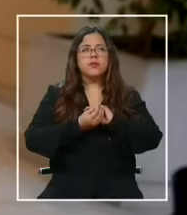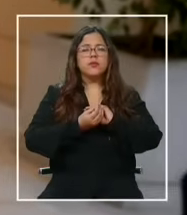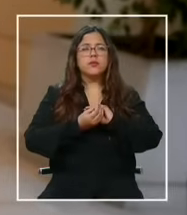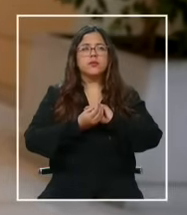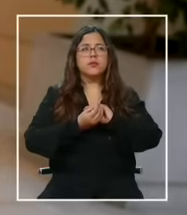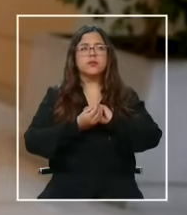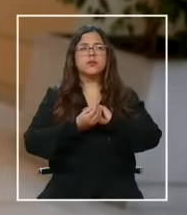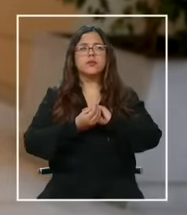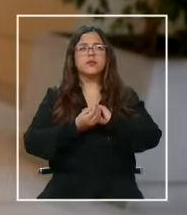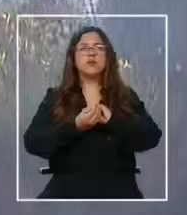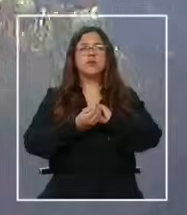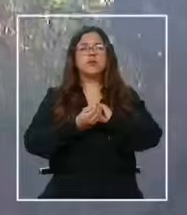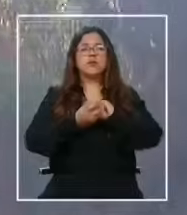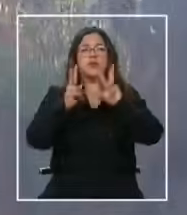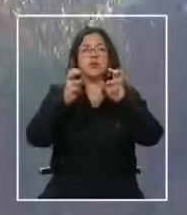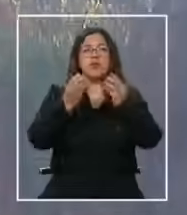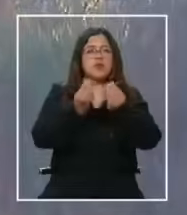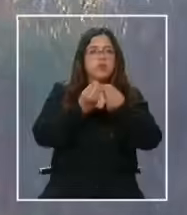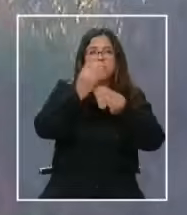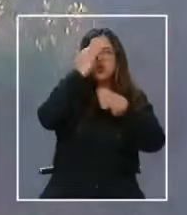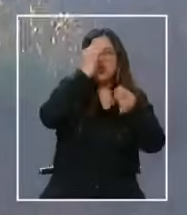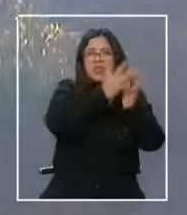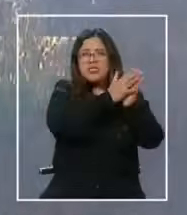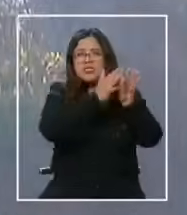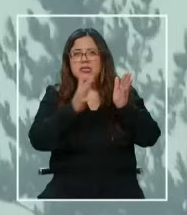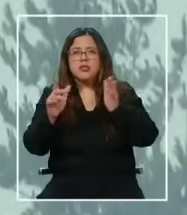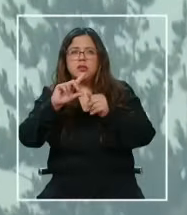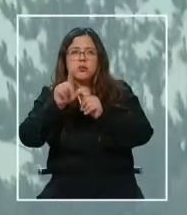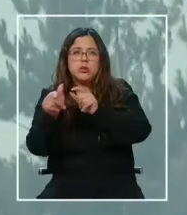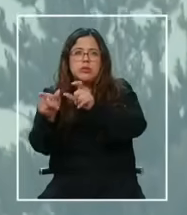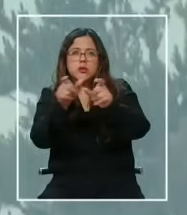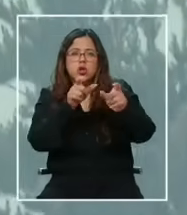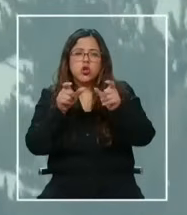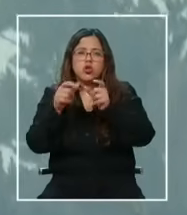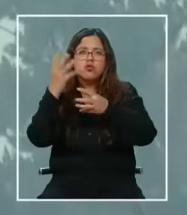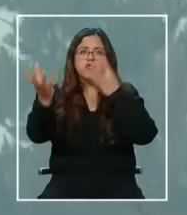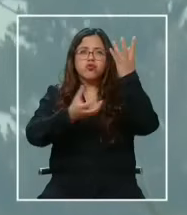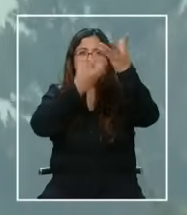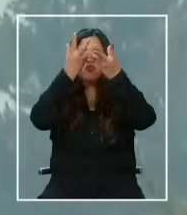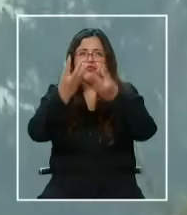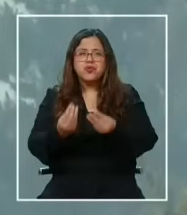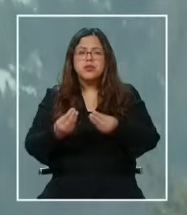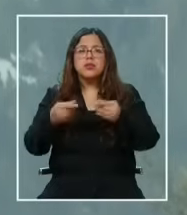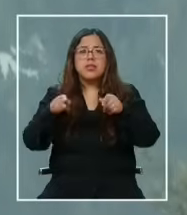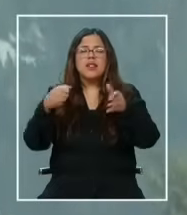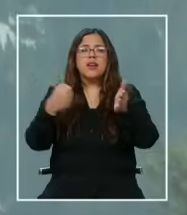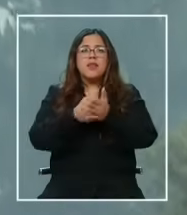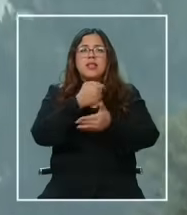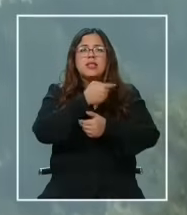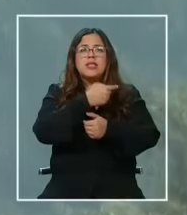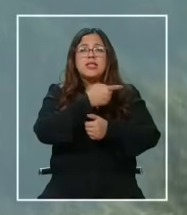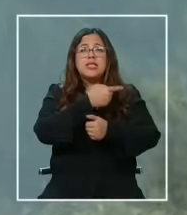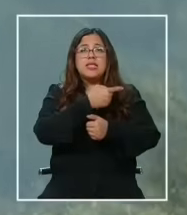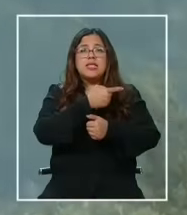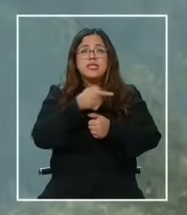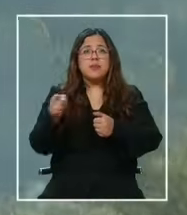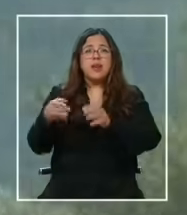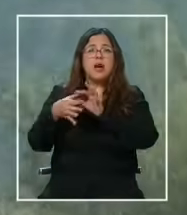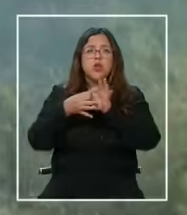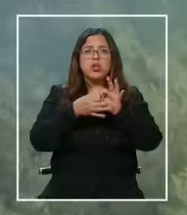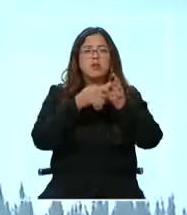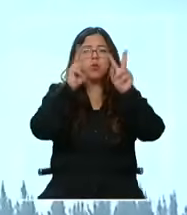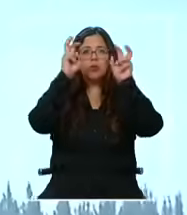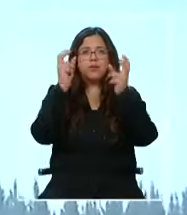características de de varios días en cuanto al control del incendio se generaba los fines de semana por una motivación